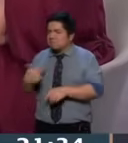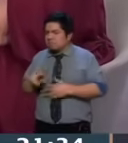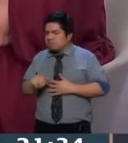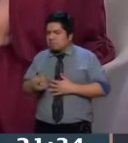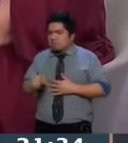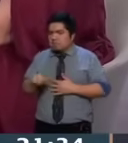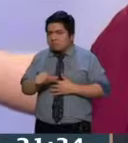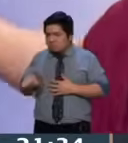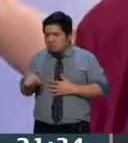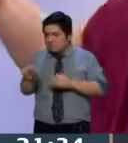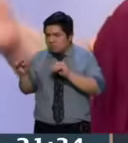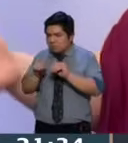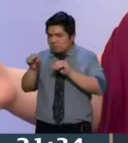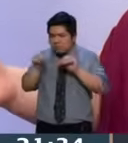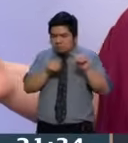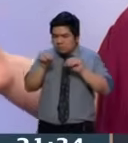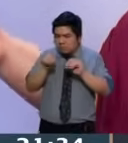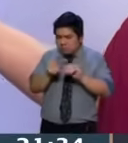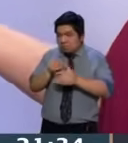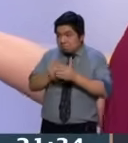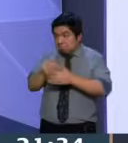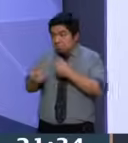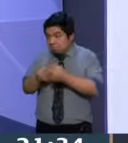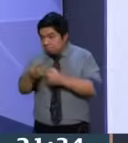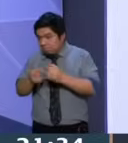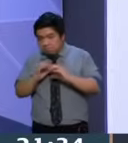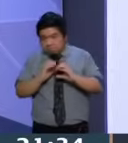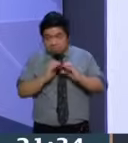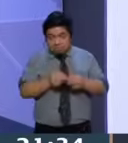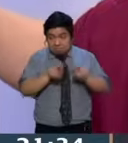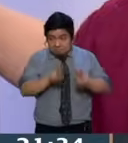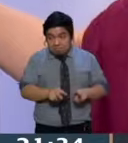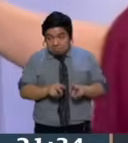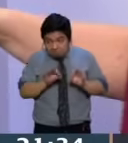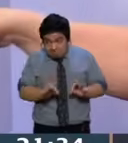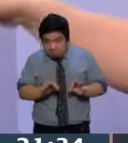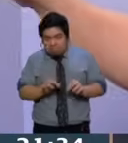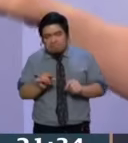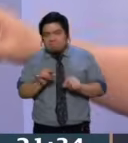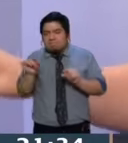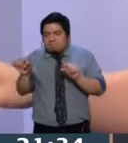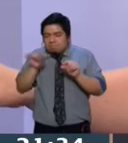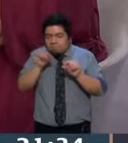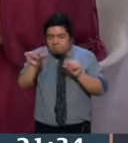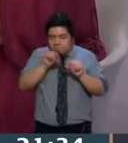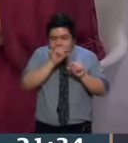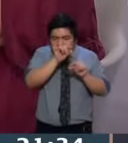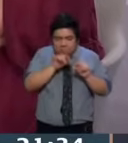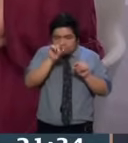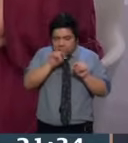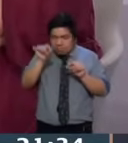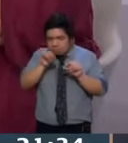son pedazos de un rompecabezas, tú lo acabas de decir. Entonces, el Son sistema de peda- cuidados no es una realidad. No, son Hay pedazos de un pedacitos de un rompecabezas que se rompecabezas está que son una construyendo, que se